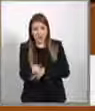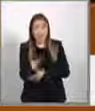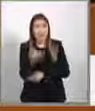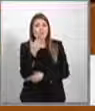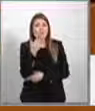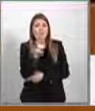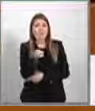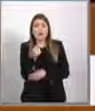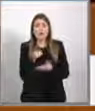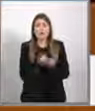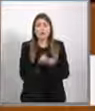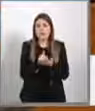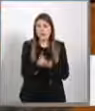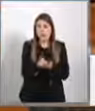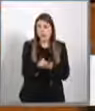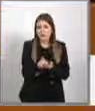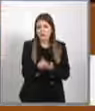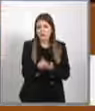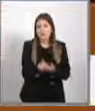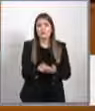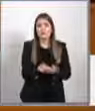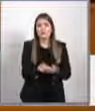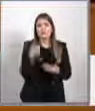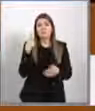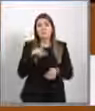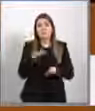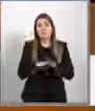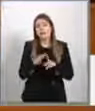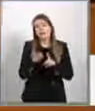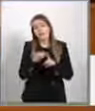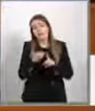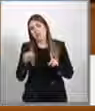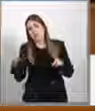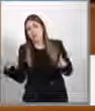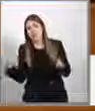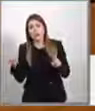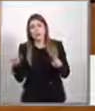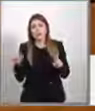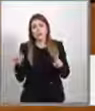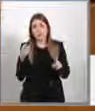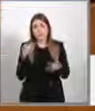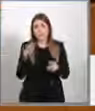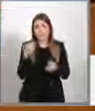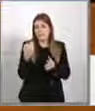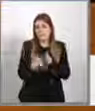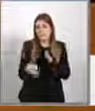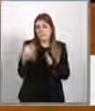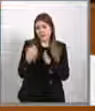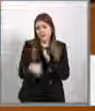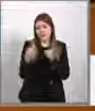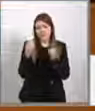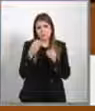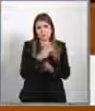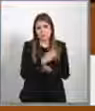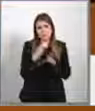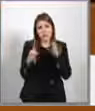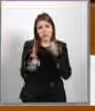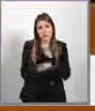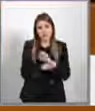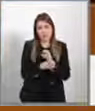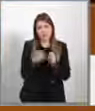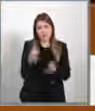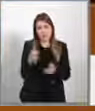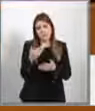certeza jurídica, ya para no hablar de la muy deficiente técnica legislativa que tiene